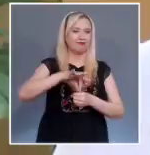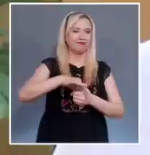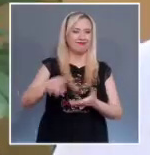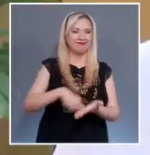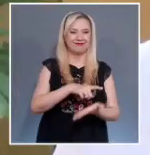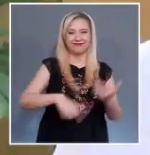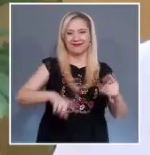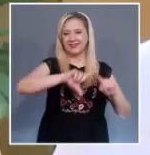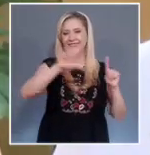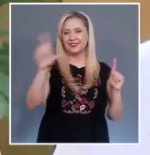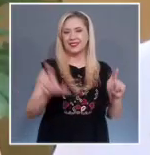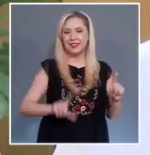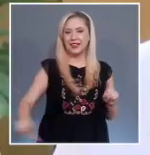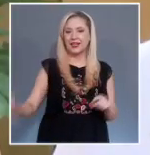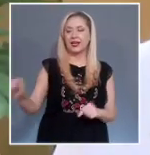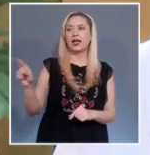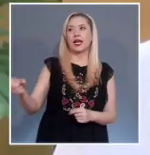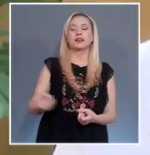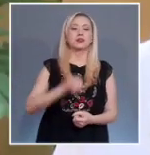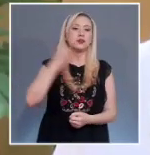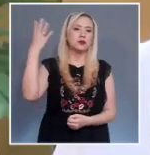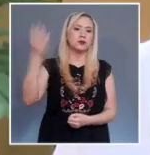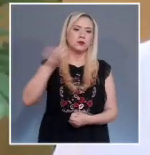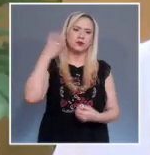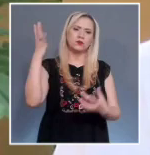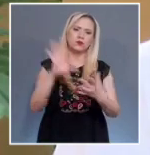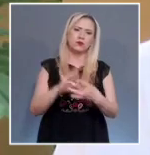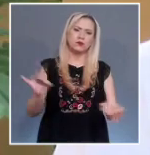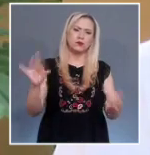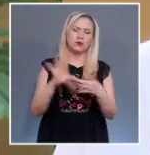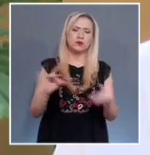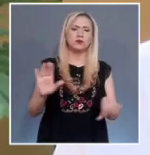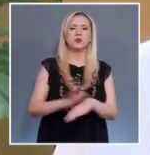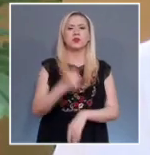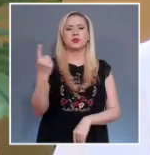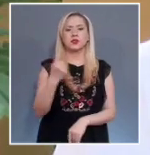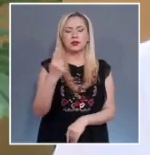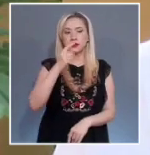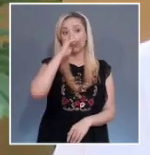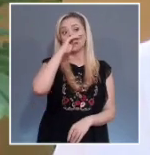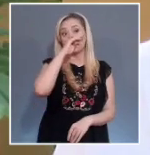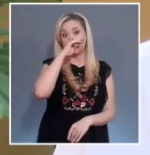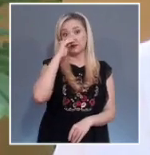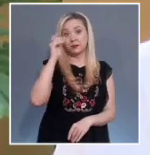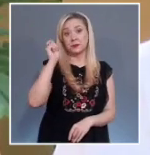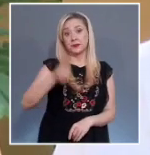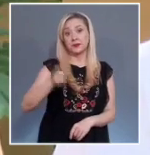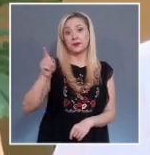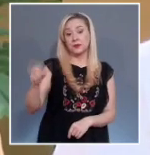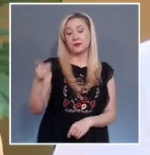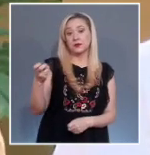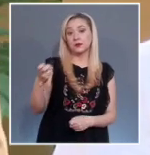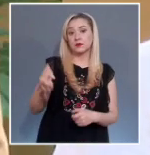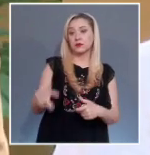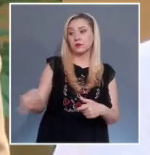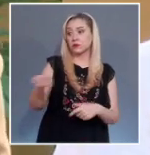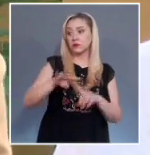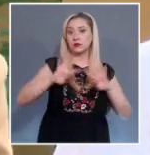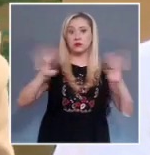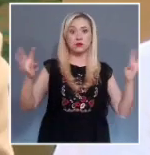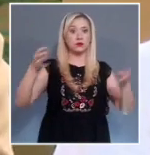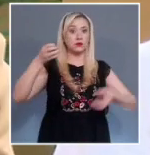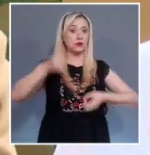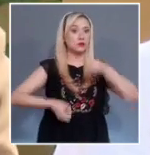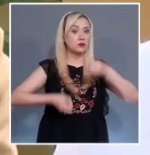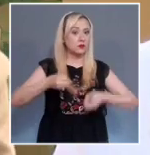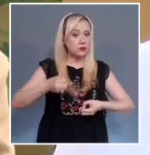Federación, al impartir una conferencia sobre la función contramayoritaria que tiene dicho tribunal. A pesar de que